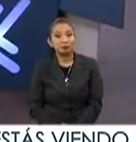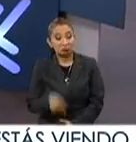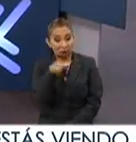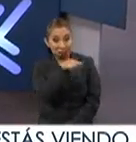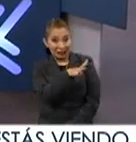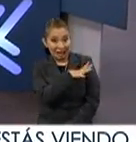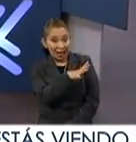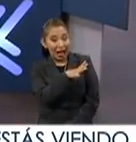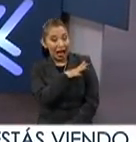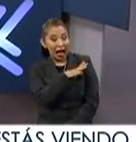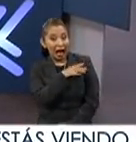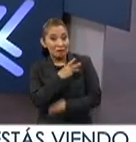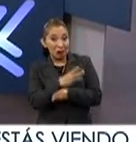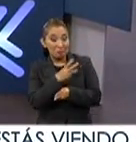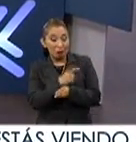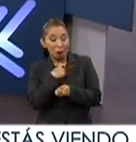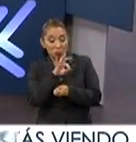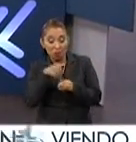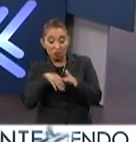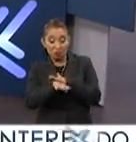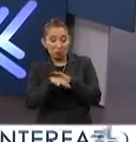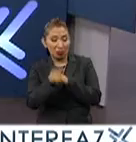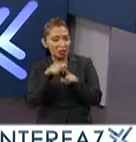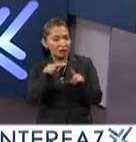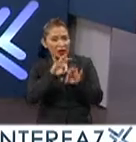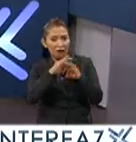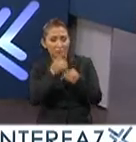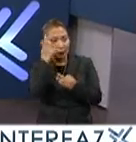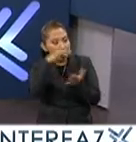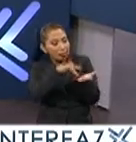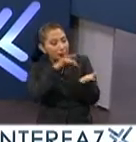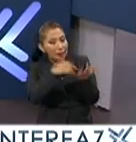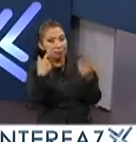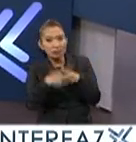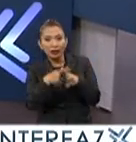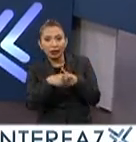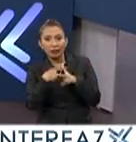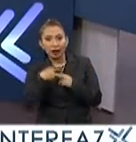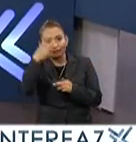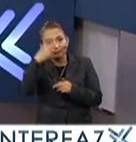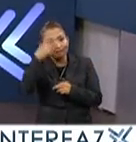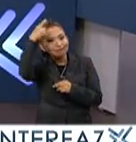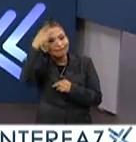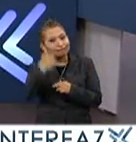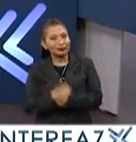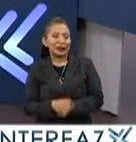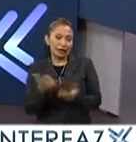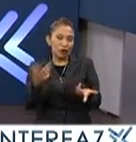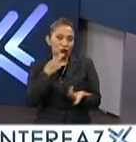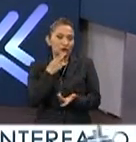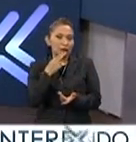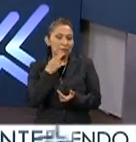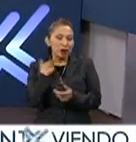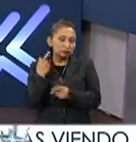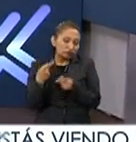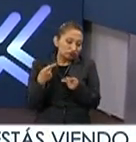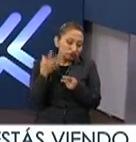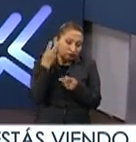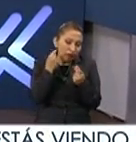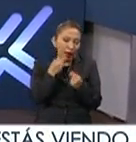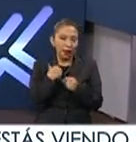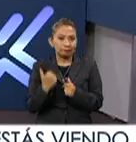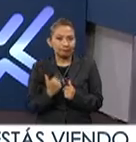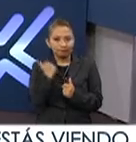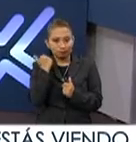ahí está, hasta versión web, versión escritorio, en fin, muchas alternativas para que las matemáticas sean nuestras aliadas y las usemos, las desarrollemos,